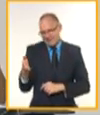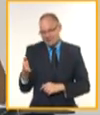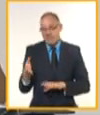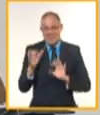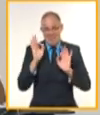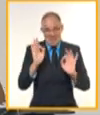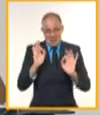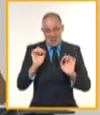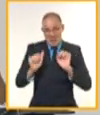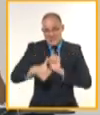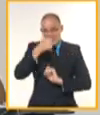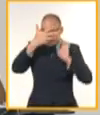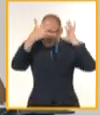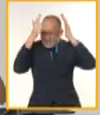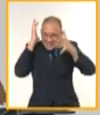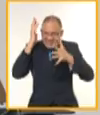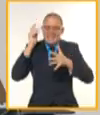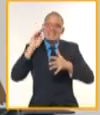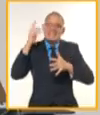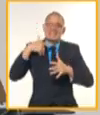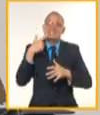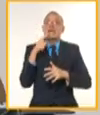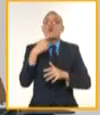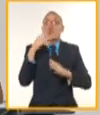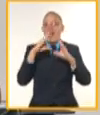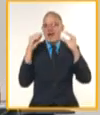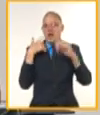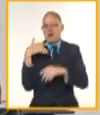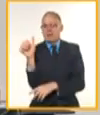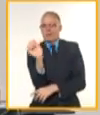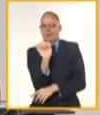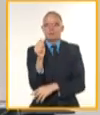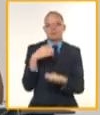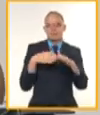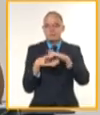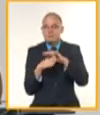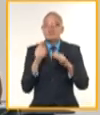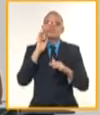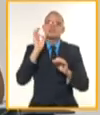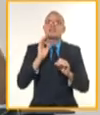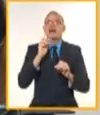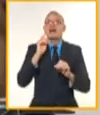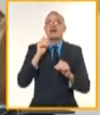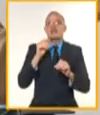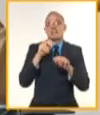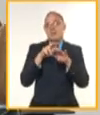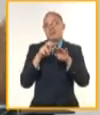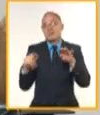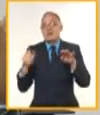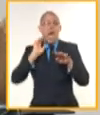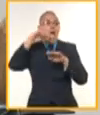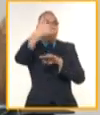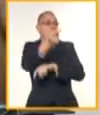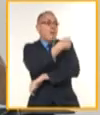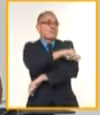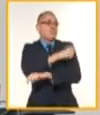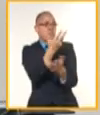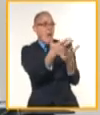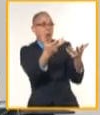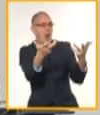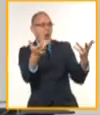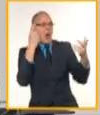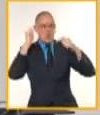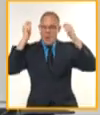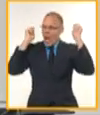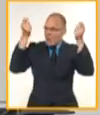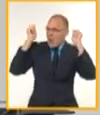iba hacia el legislativo, por supuesto, y mientras estaba hablando, sino que esas amenazas ya más recientes, ya no los ataques contra Cuba y Venezuela,